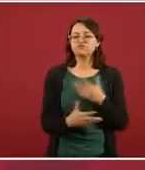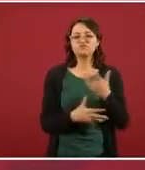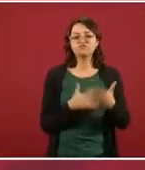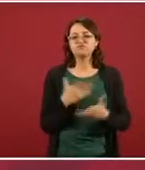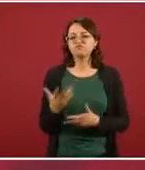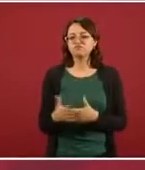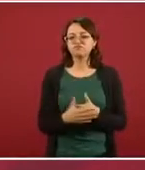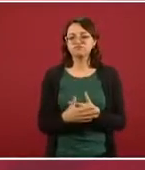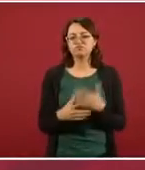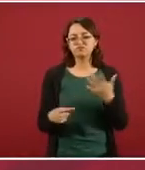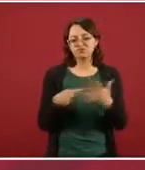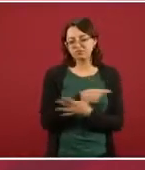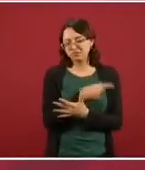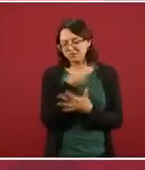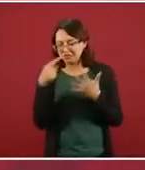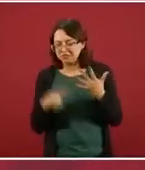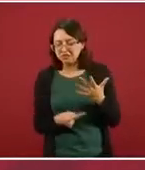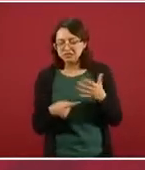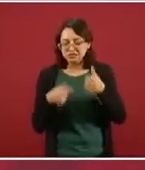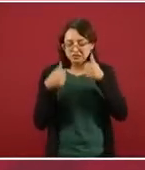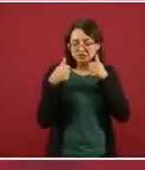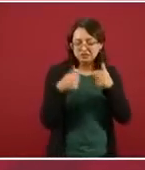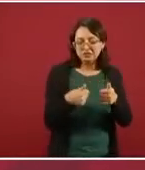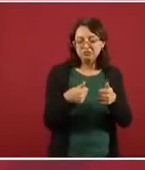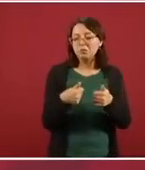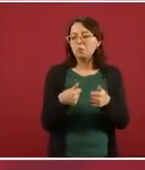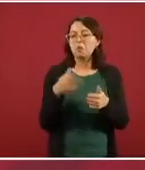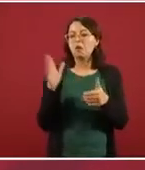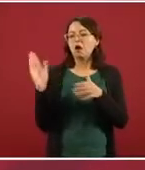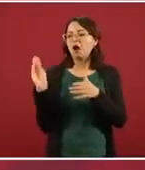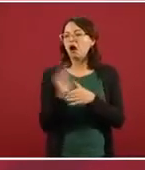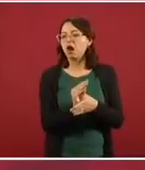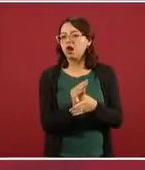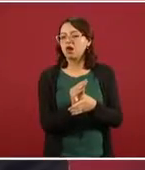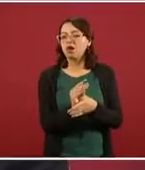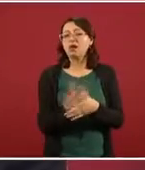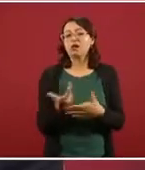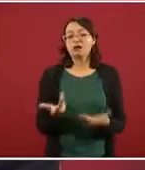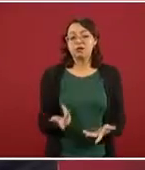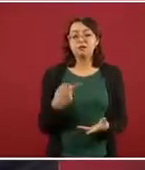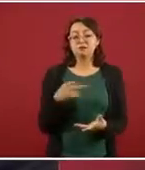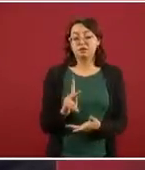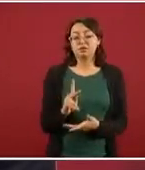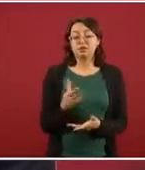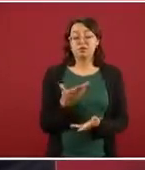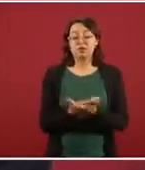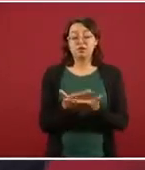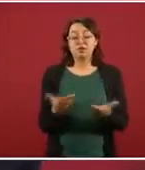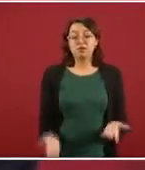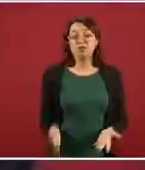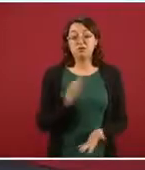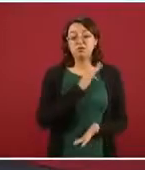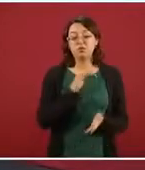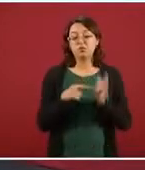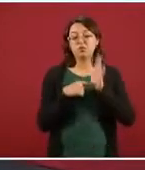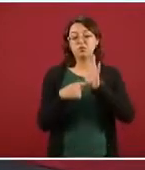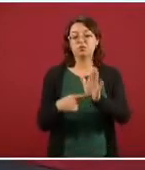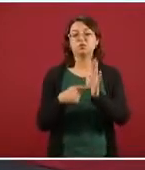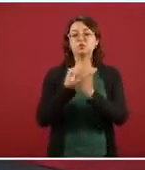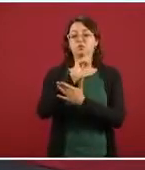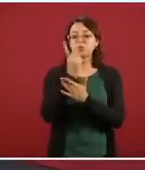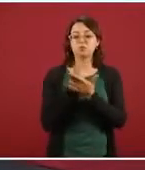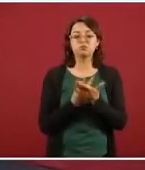sin tener todos los elementos. Pero este es un programa que nos